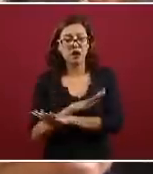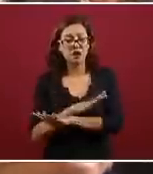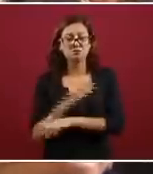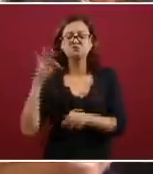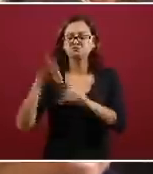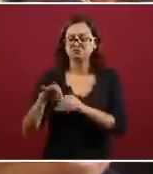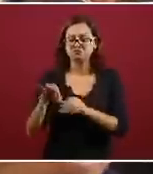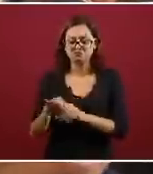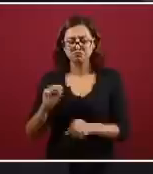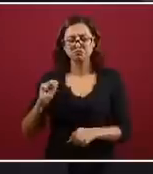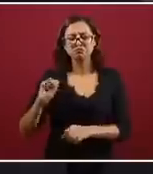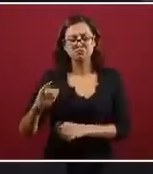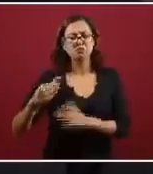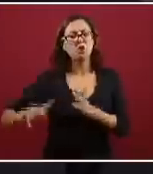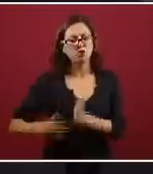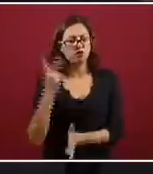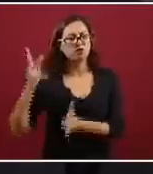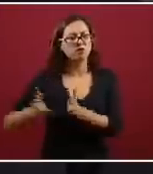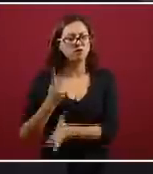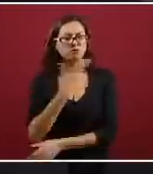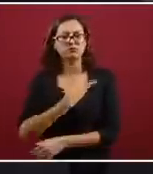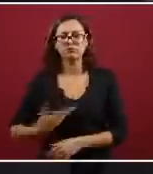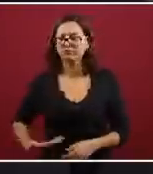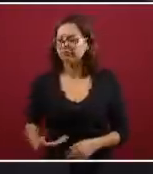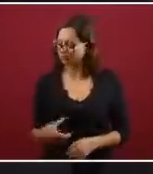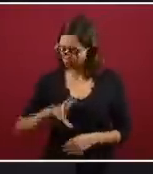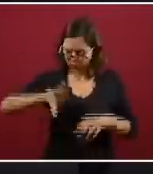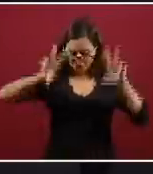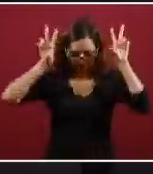No reelección.